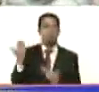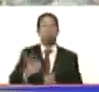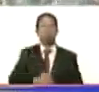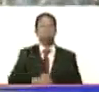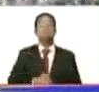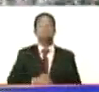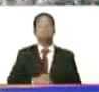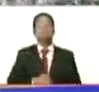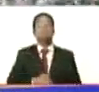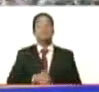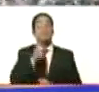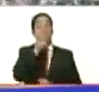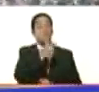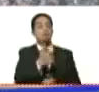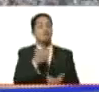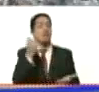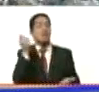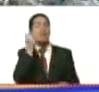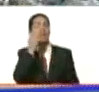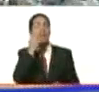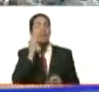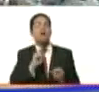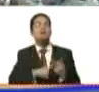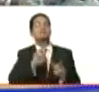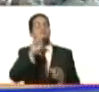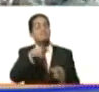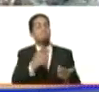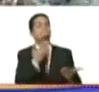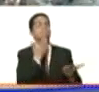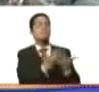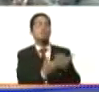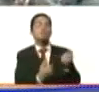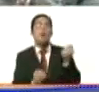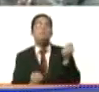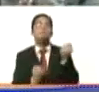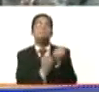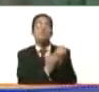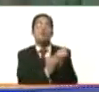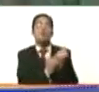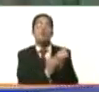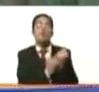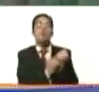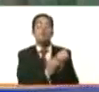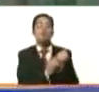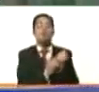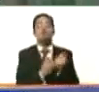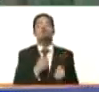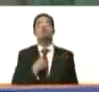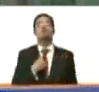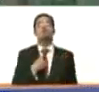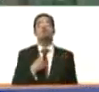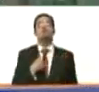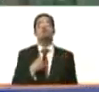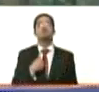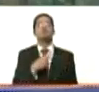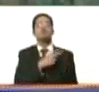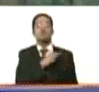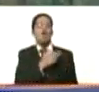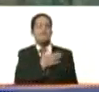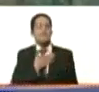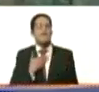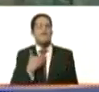Máxima exigencia, pero máximo apoyo también del poder popular. Yo no quiero un poder popular